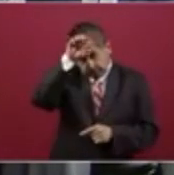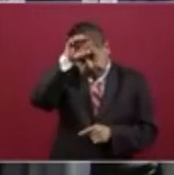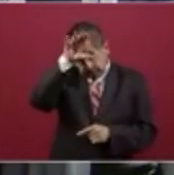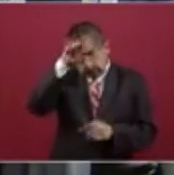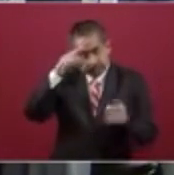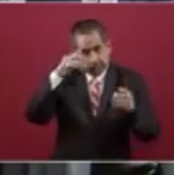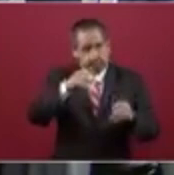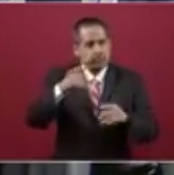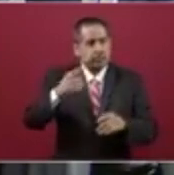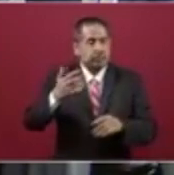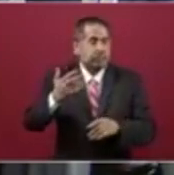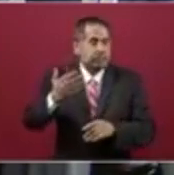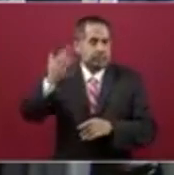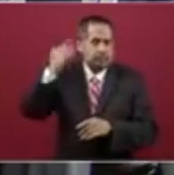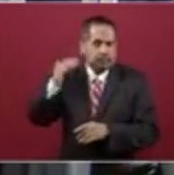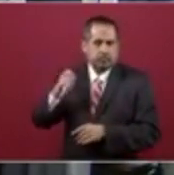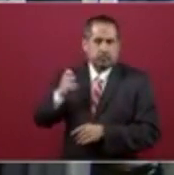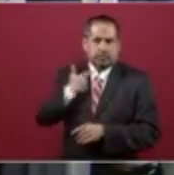Del sexenio anterior